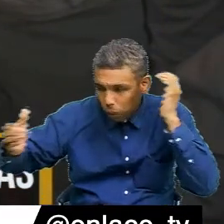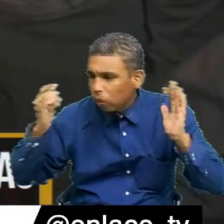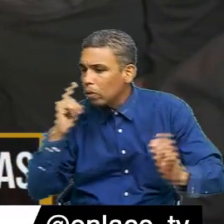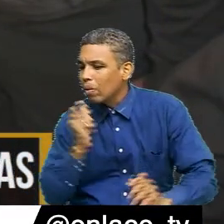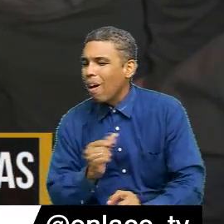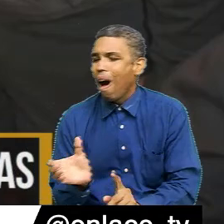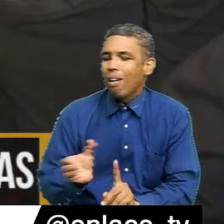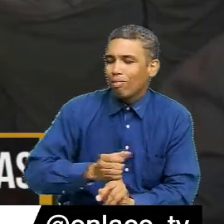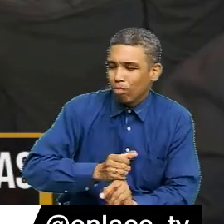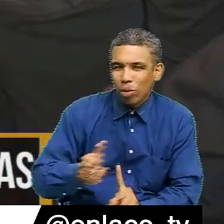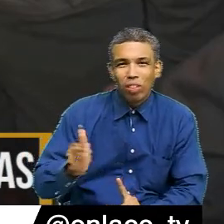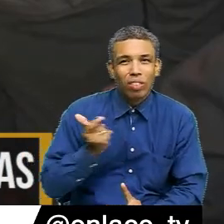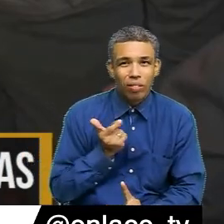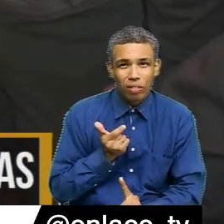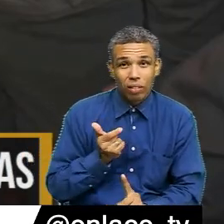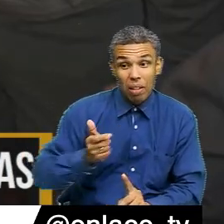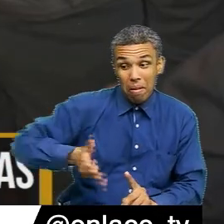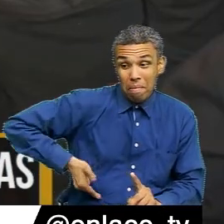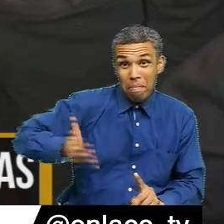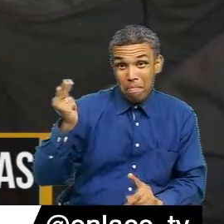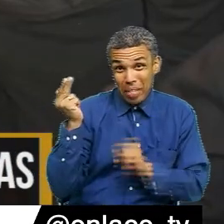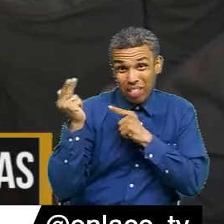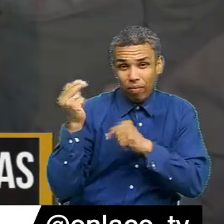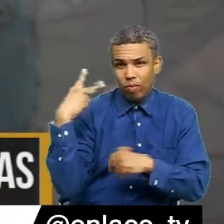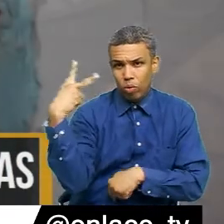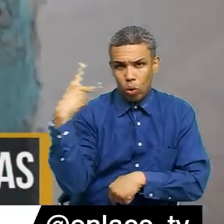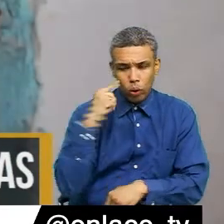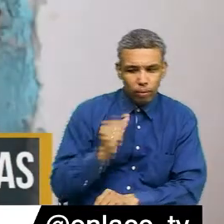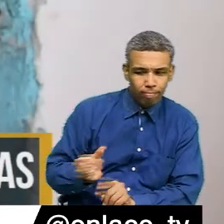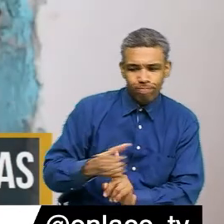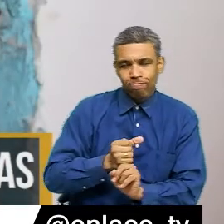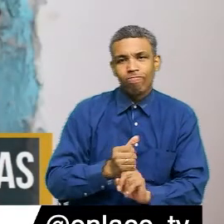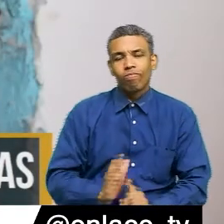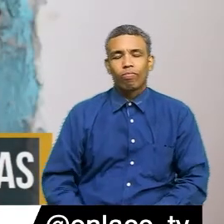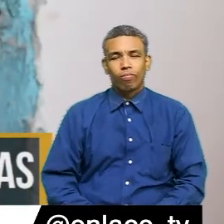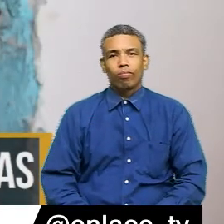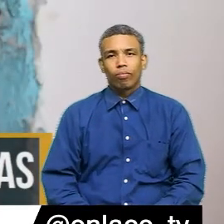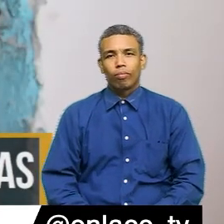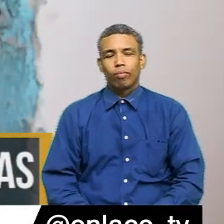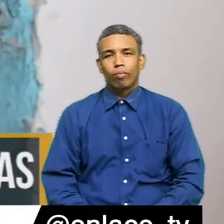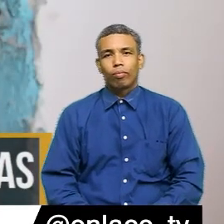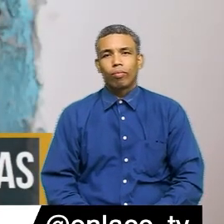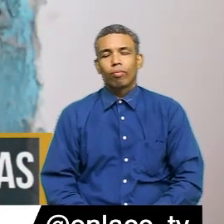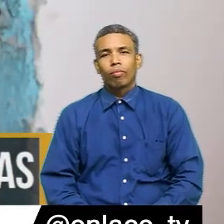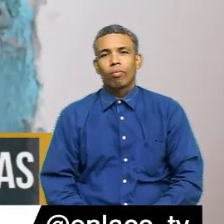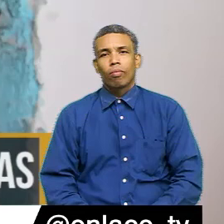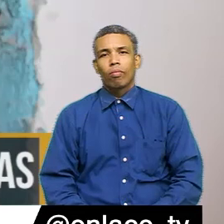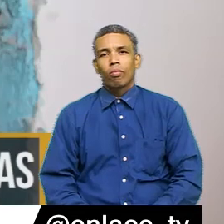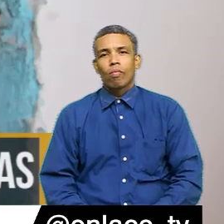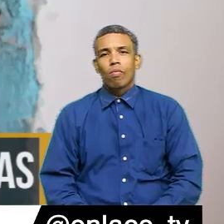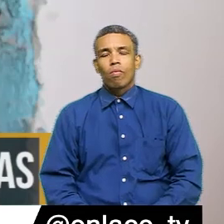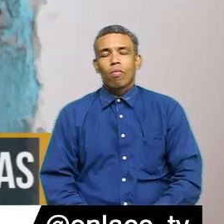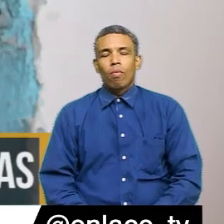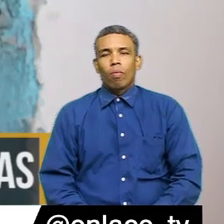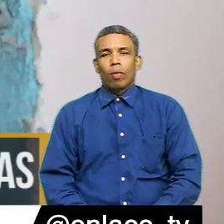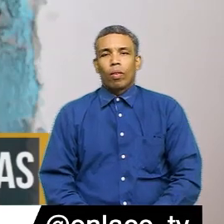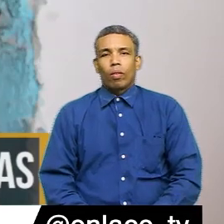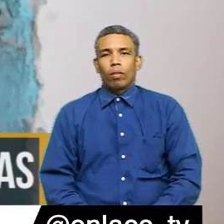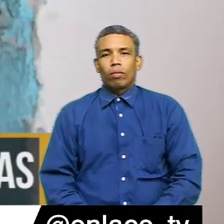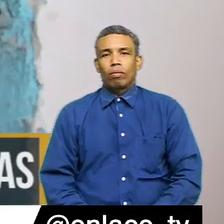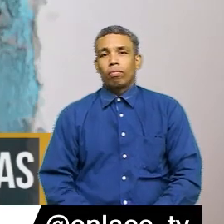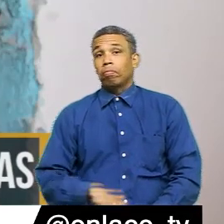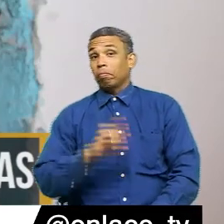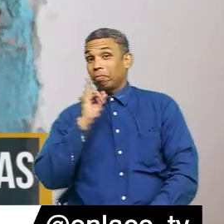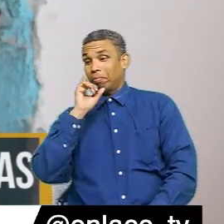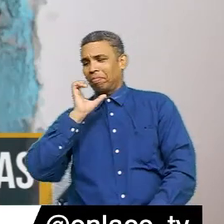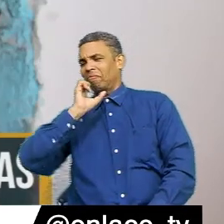registro se lograron ubicar 2 armas de fuego también. ¿El mensaje cuál es para la comunidad en torno a este delito? Aquí hay dos temas importantes de resaltar.